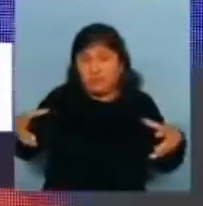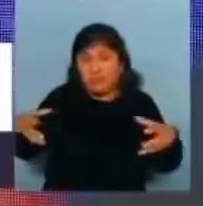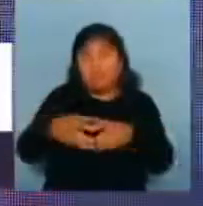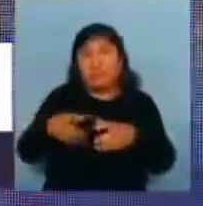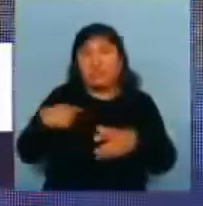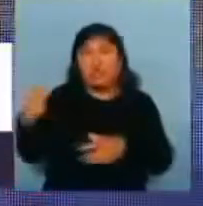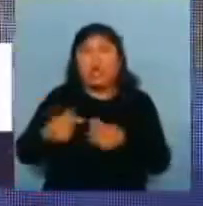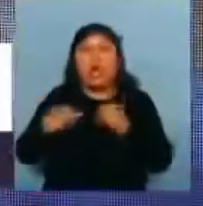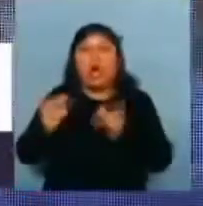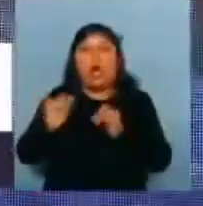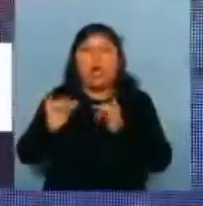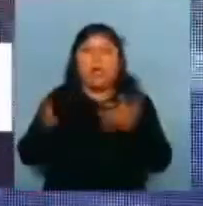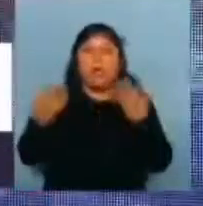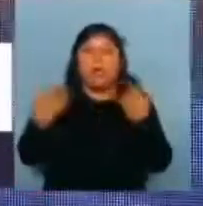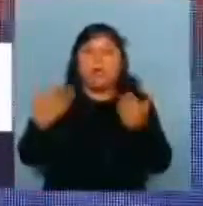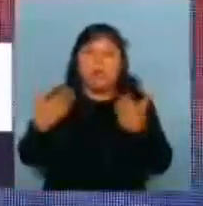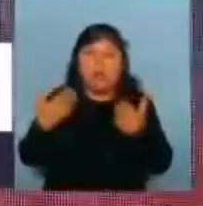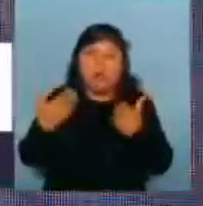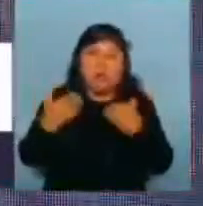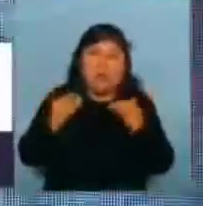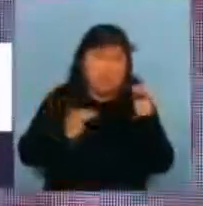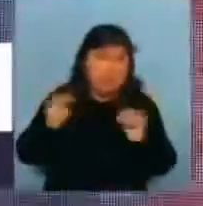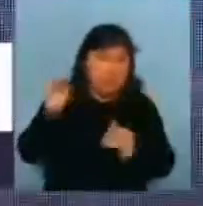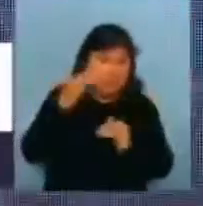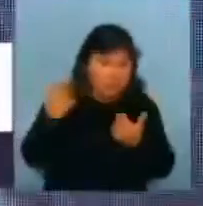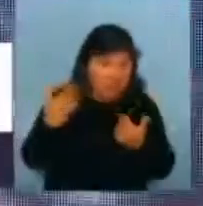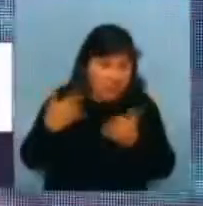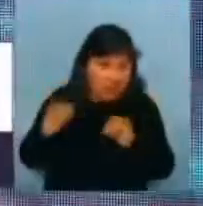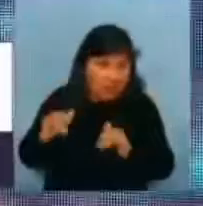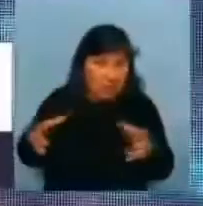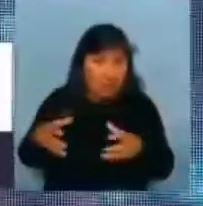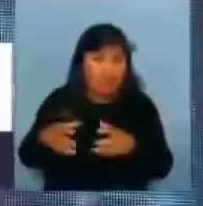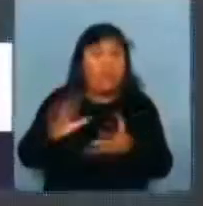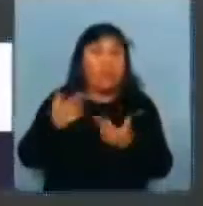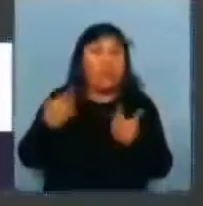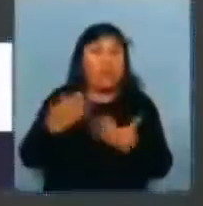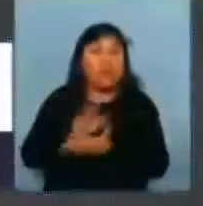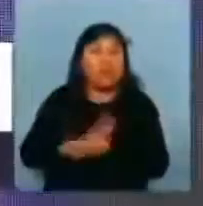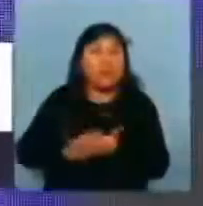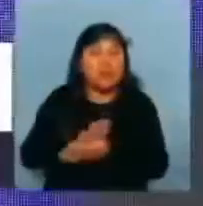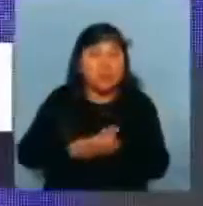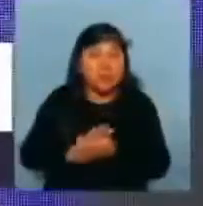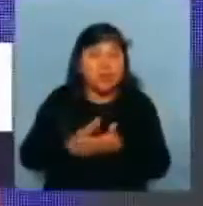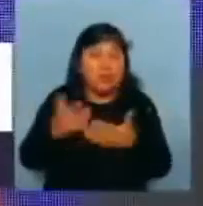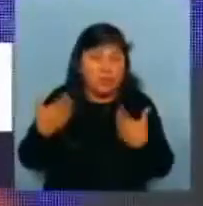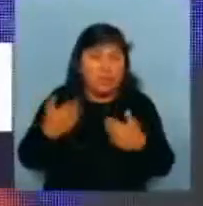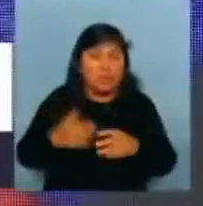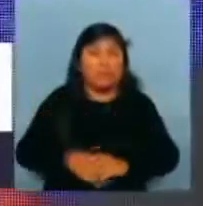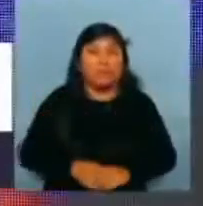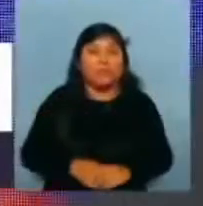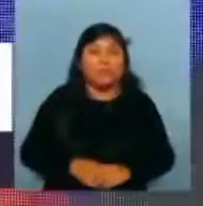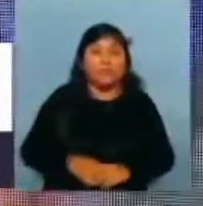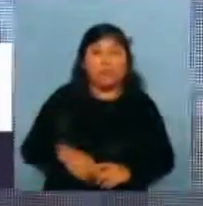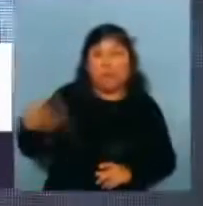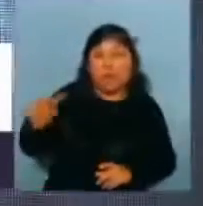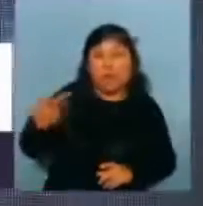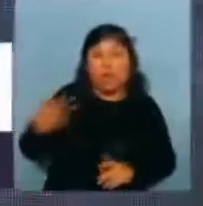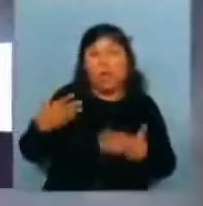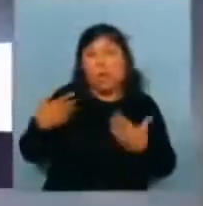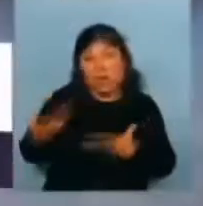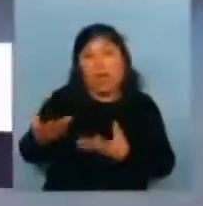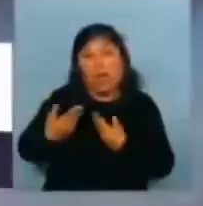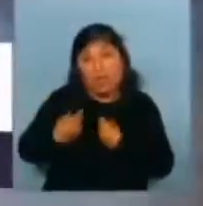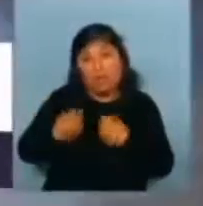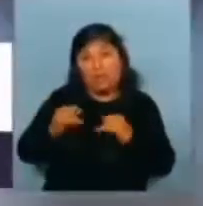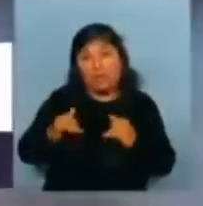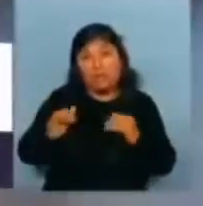juventud también puede salir adelante, también puede resolver. Hubo un corte y los chicos realmente pudieron acompañar bien y pudieron estar a